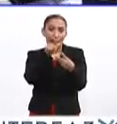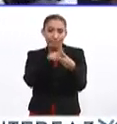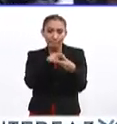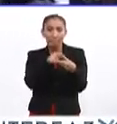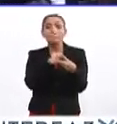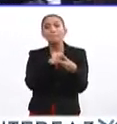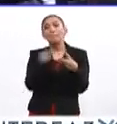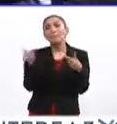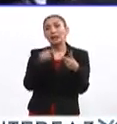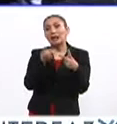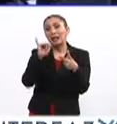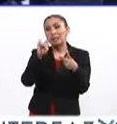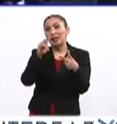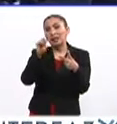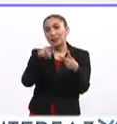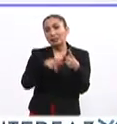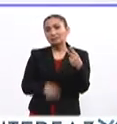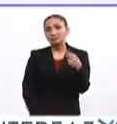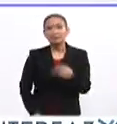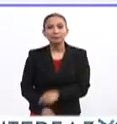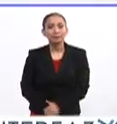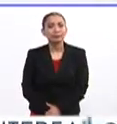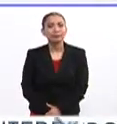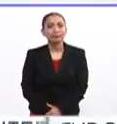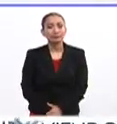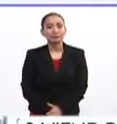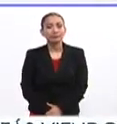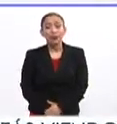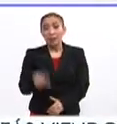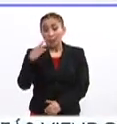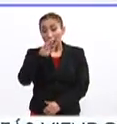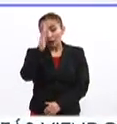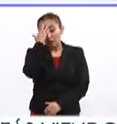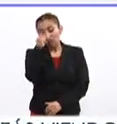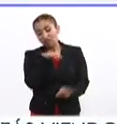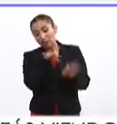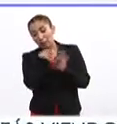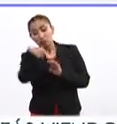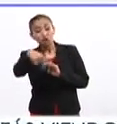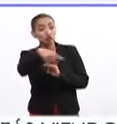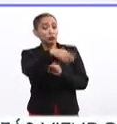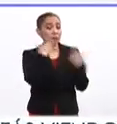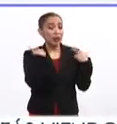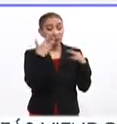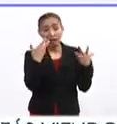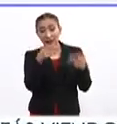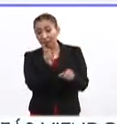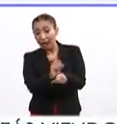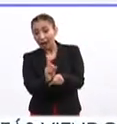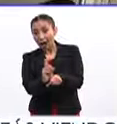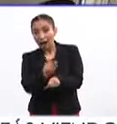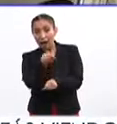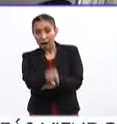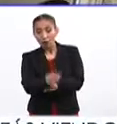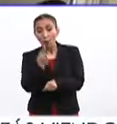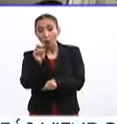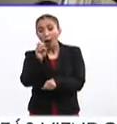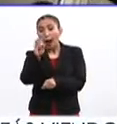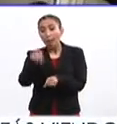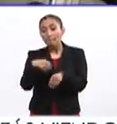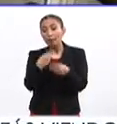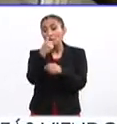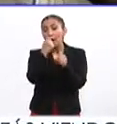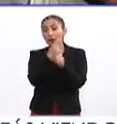Autónoma de México y el Instituto Politécnico Nacional. Para reconocer el trabajo que sus profesores realizan a diario, la UAM